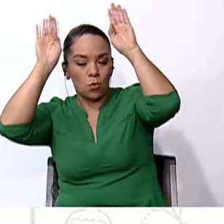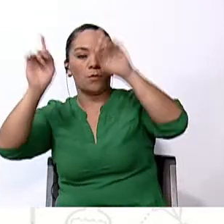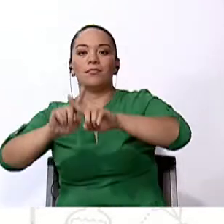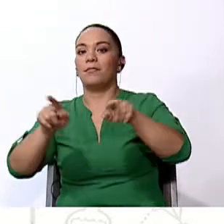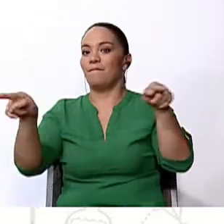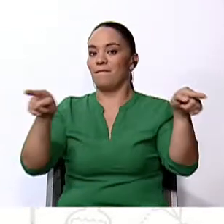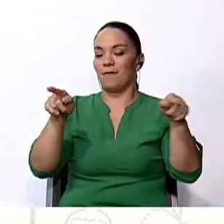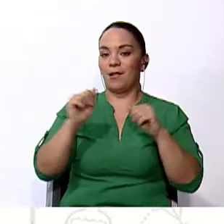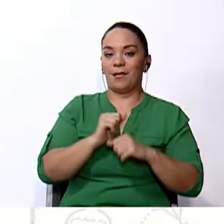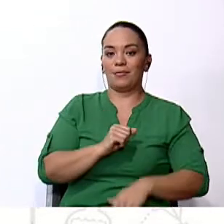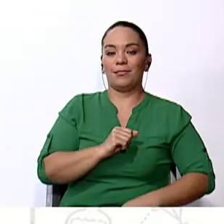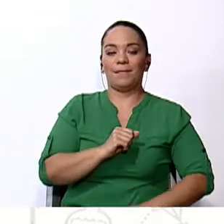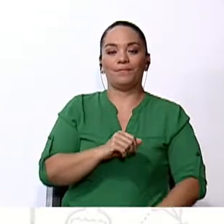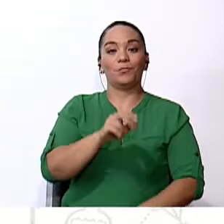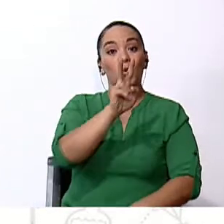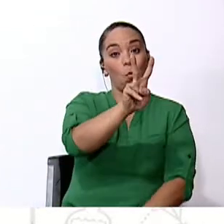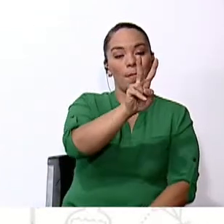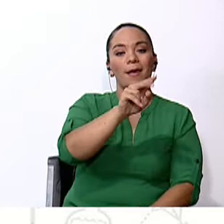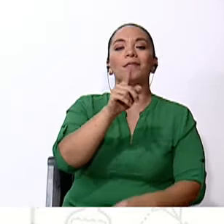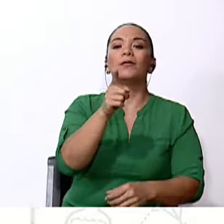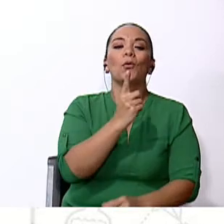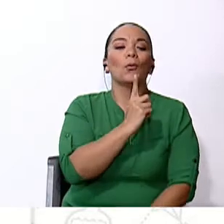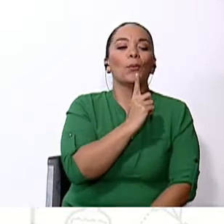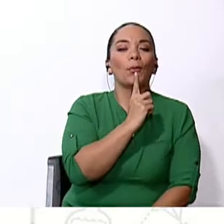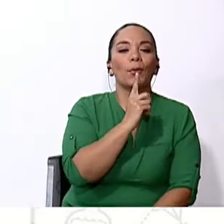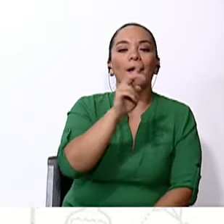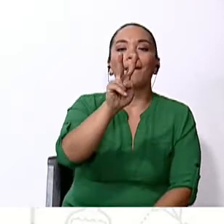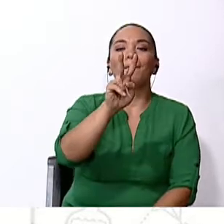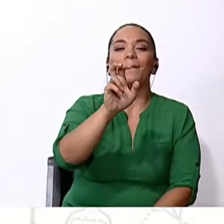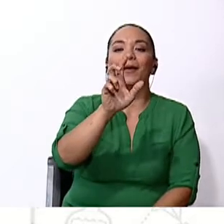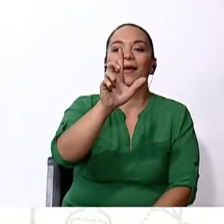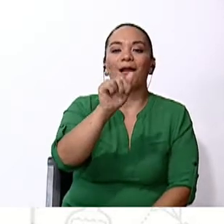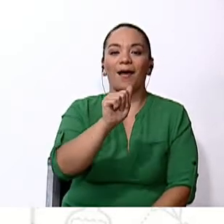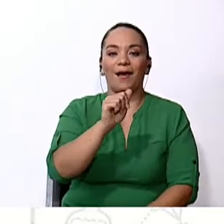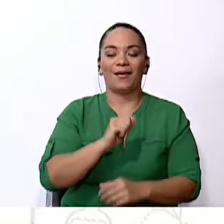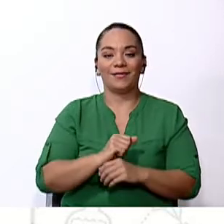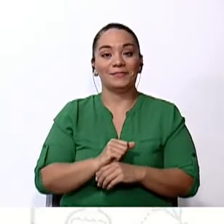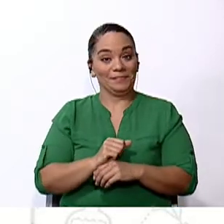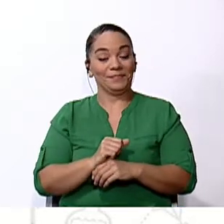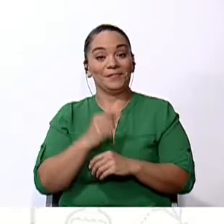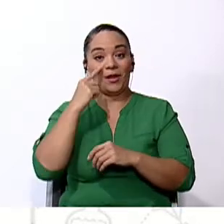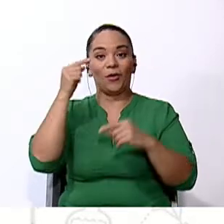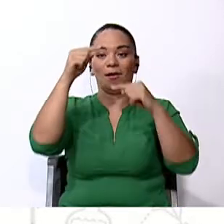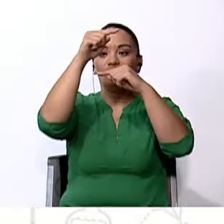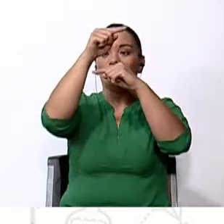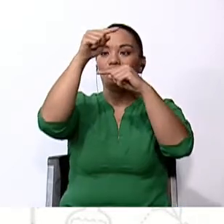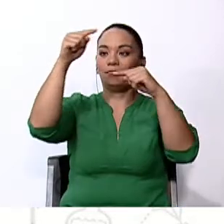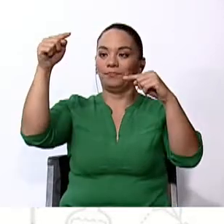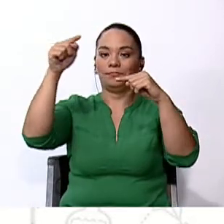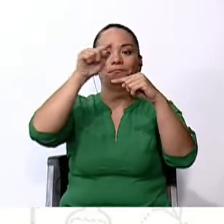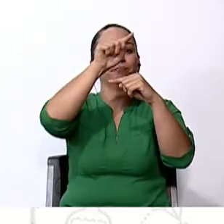La mayúscula, desde arriba, una línea inclinada, luego